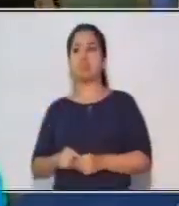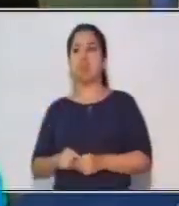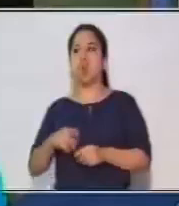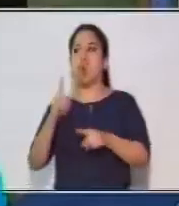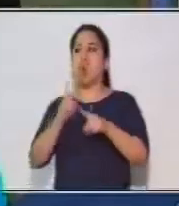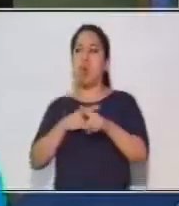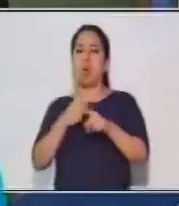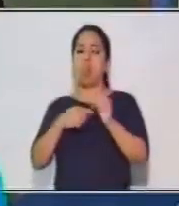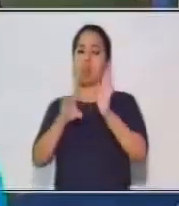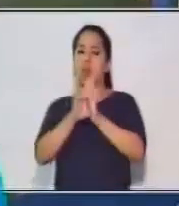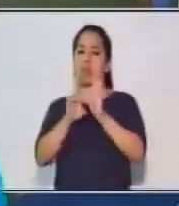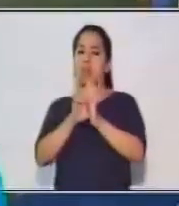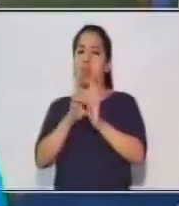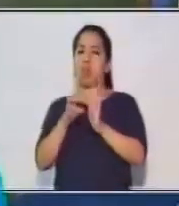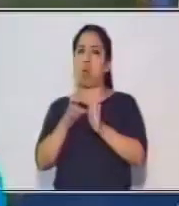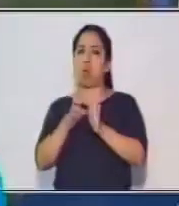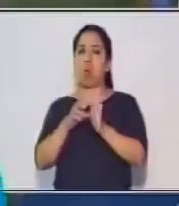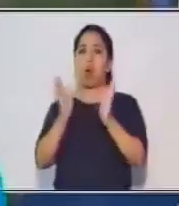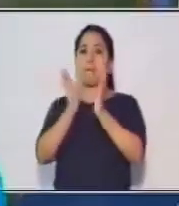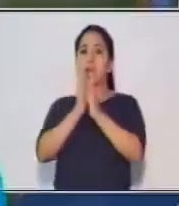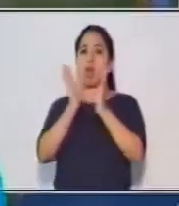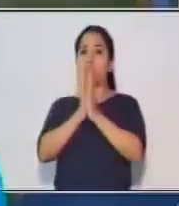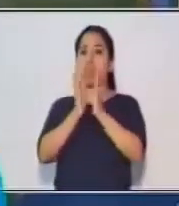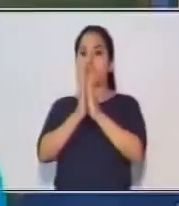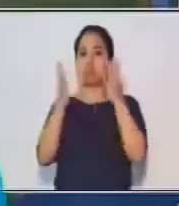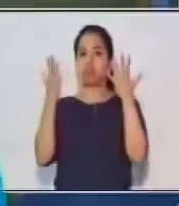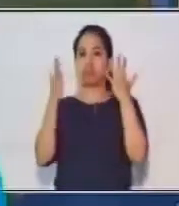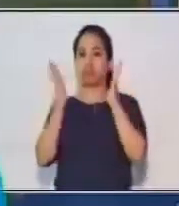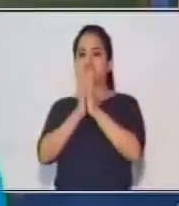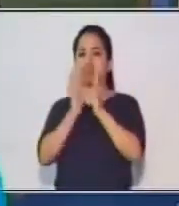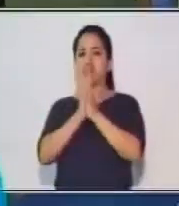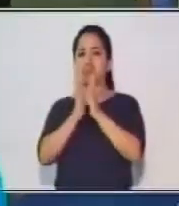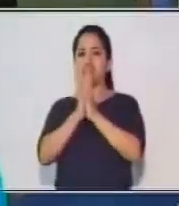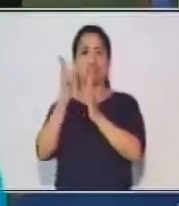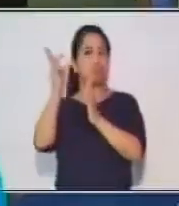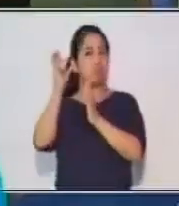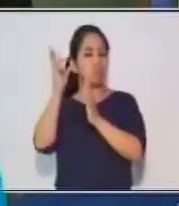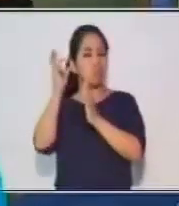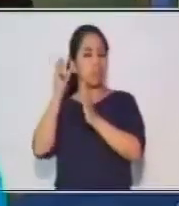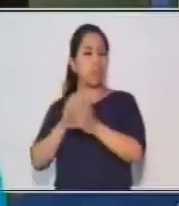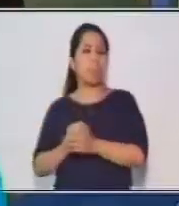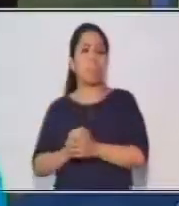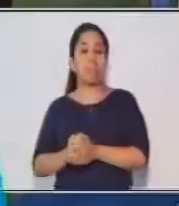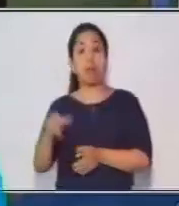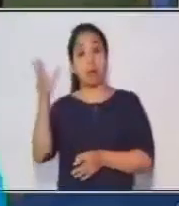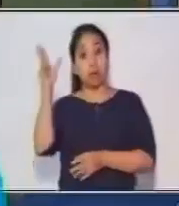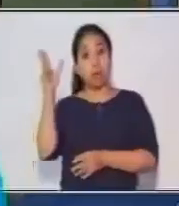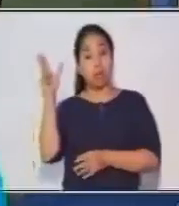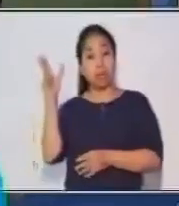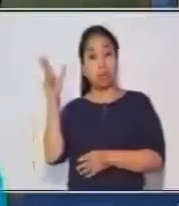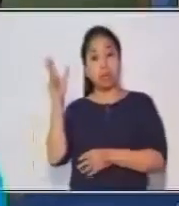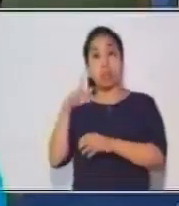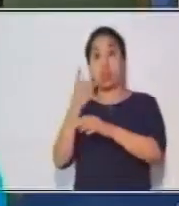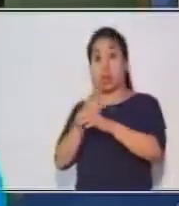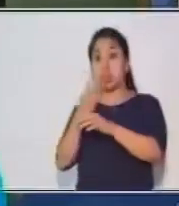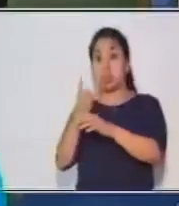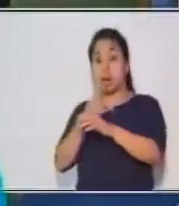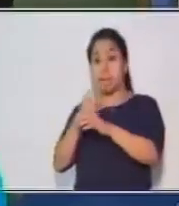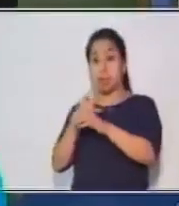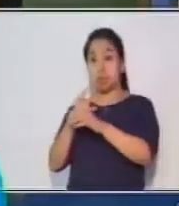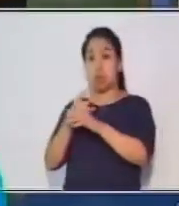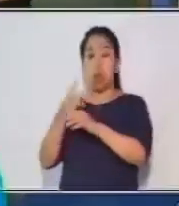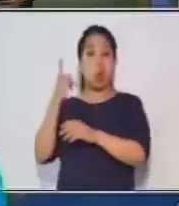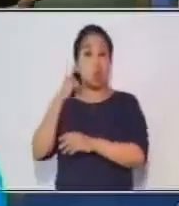Cuando nosotros aplaudimos, utilizamos los sonidos como una forma de